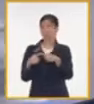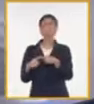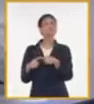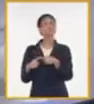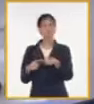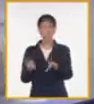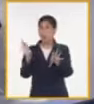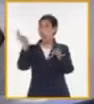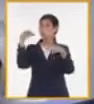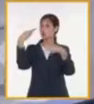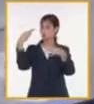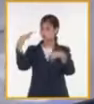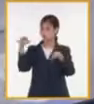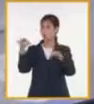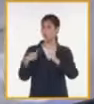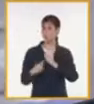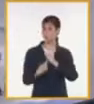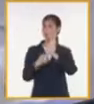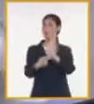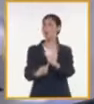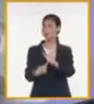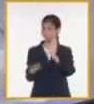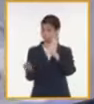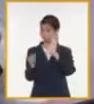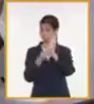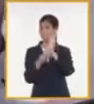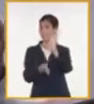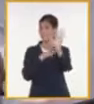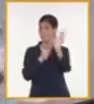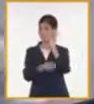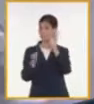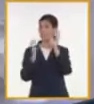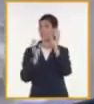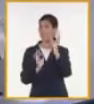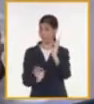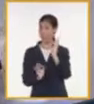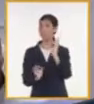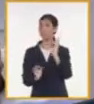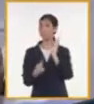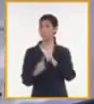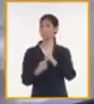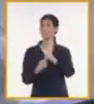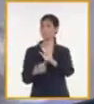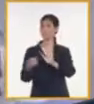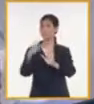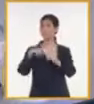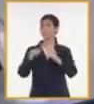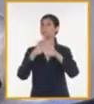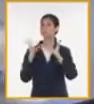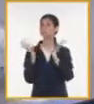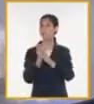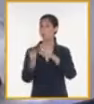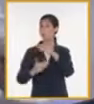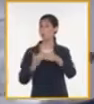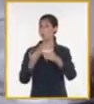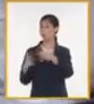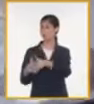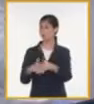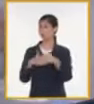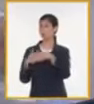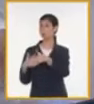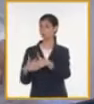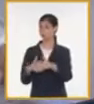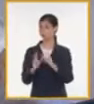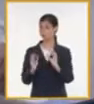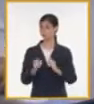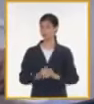clasificados sin una tachadura de el conocimiento anticipado que tuvieron la agencia norteamericana de que esos hechos se iban a producir se